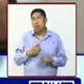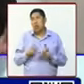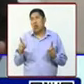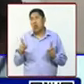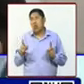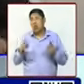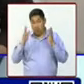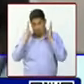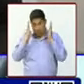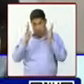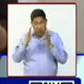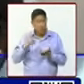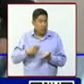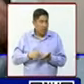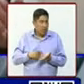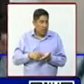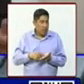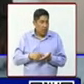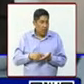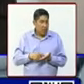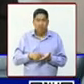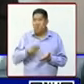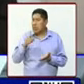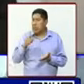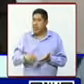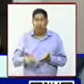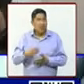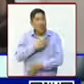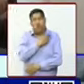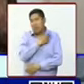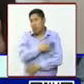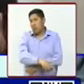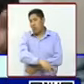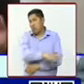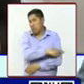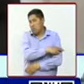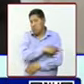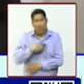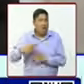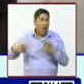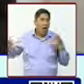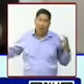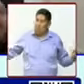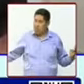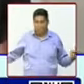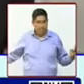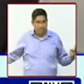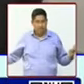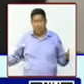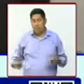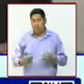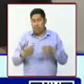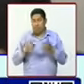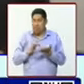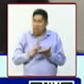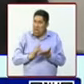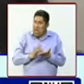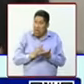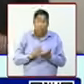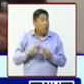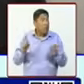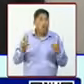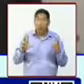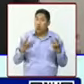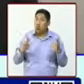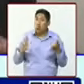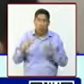la atención que requiere es ya en una sala de hospital, un tratamiento específico, pero no hay las condiciones,